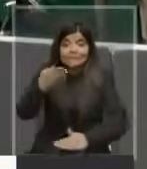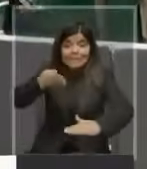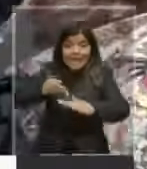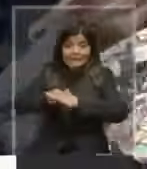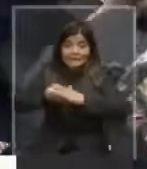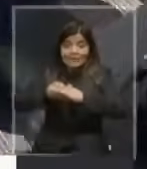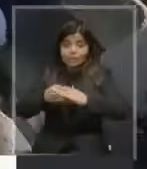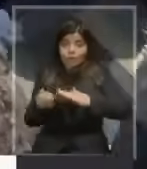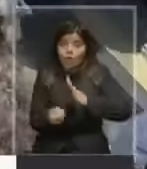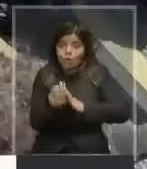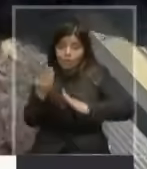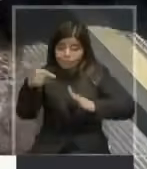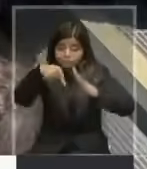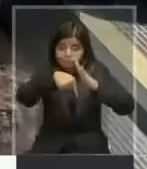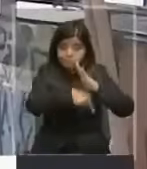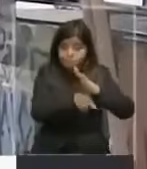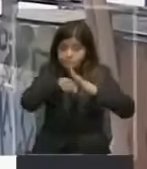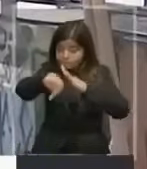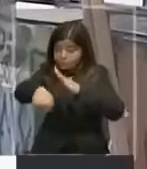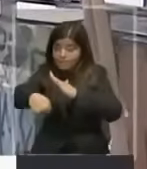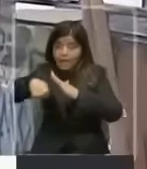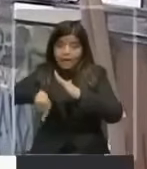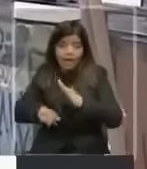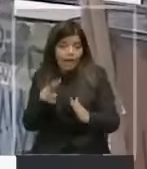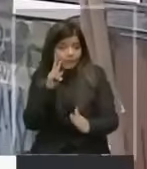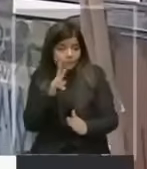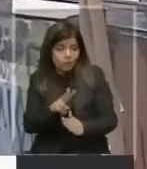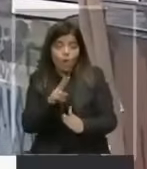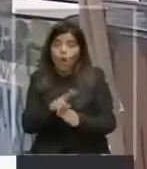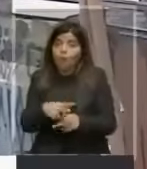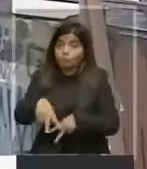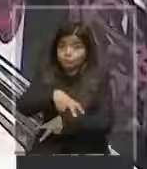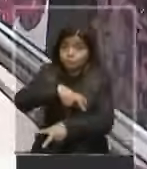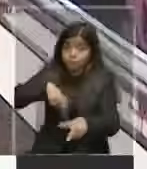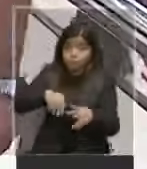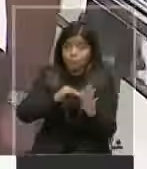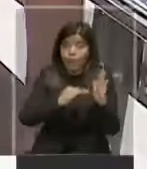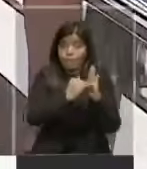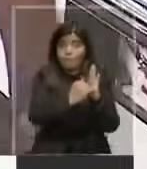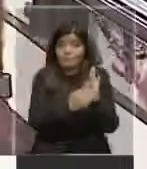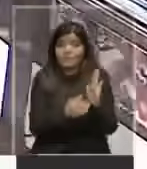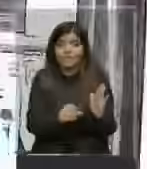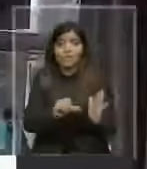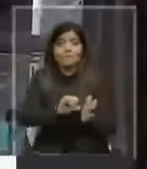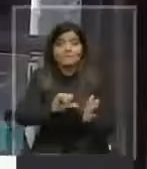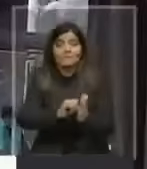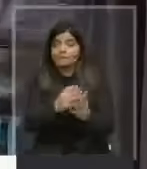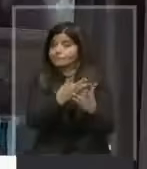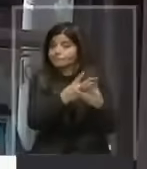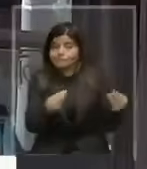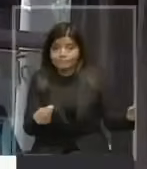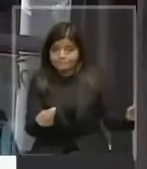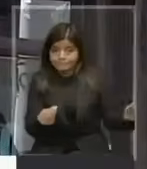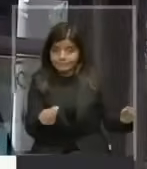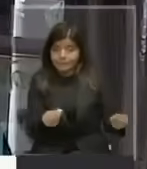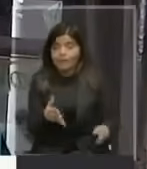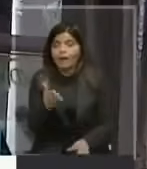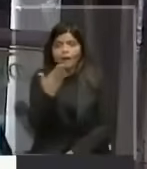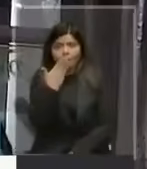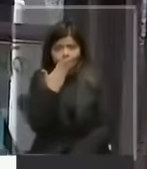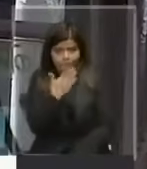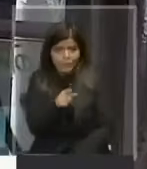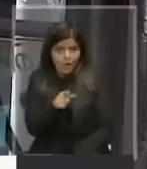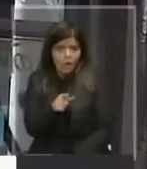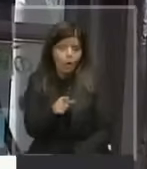subterráneo. En contrapartida, este, uno de los más ajetreados paraderos del centro, desaparecerá. Es mucho mejor. Es